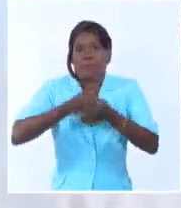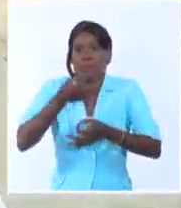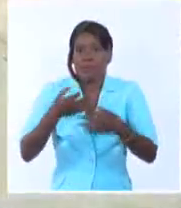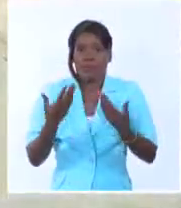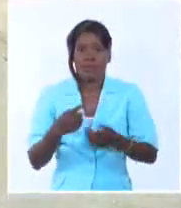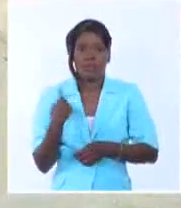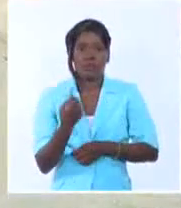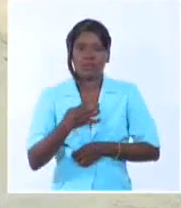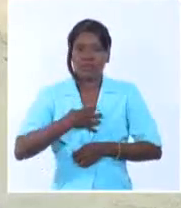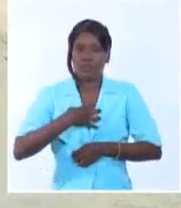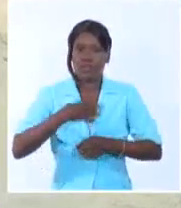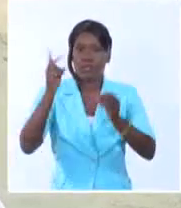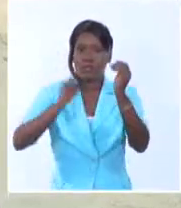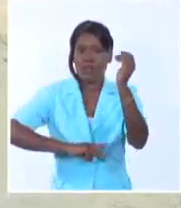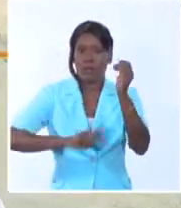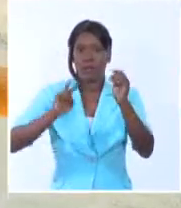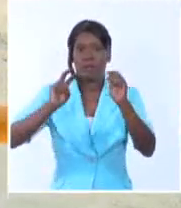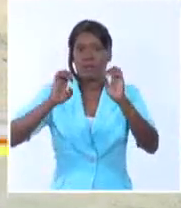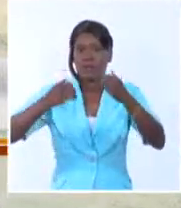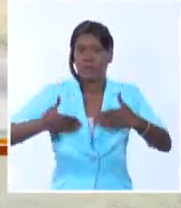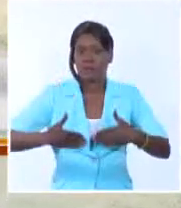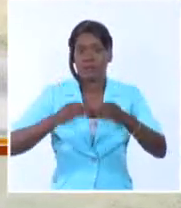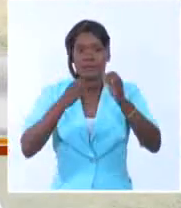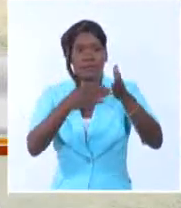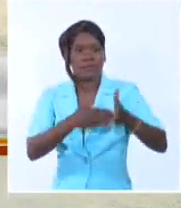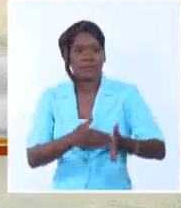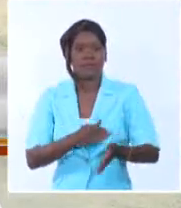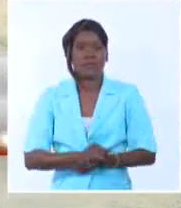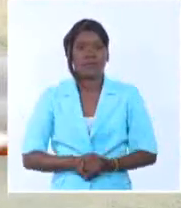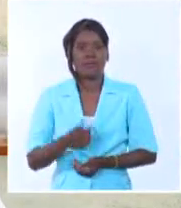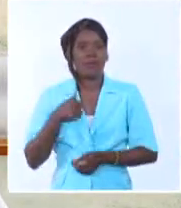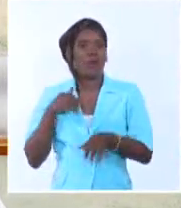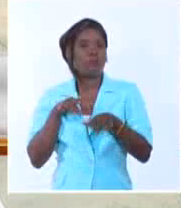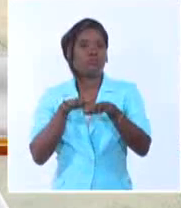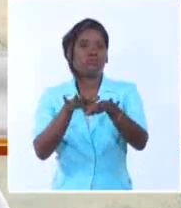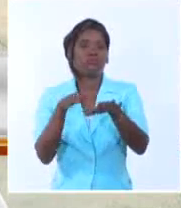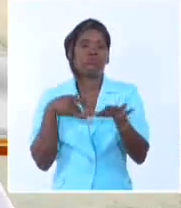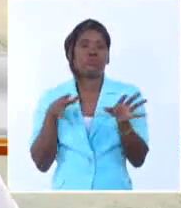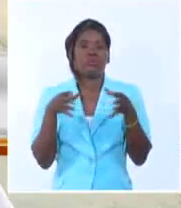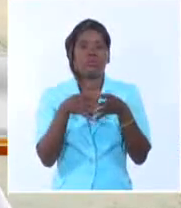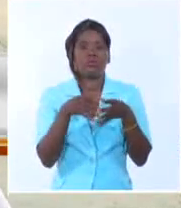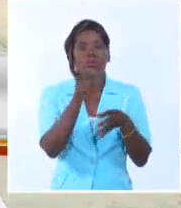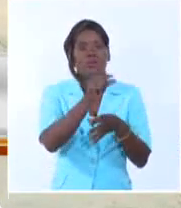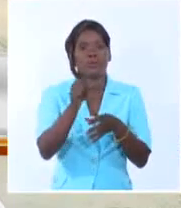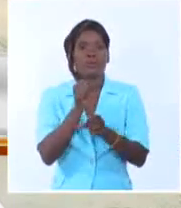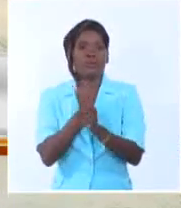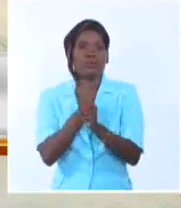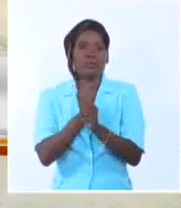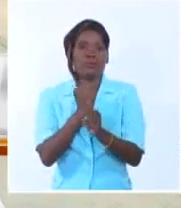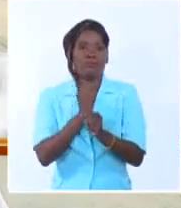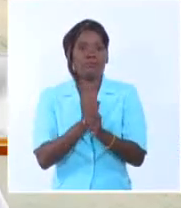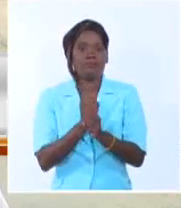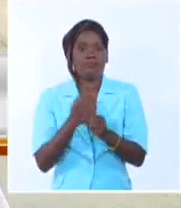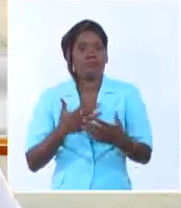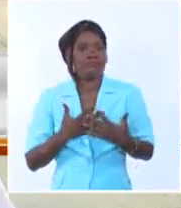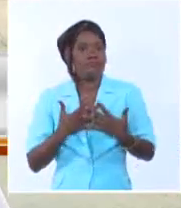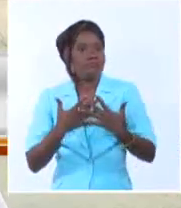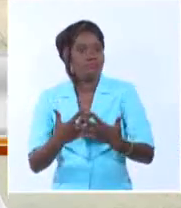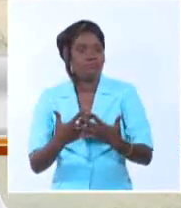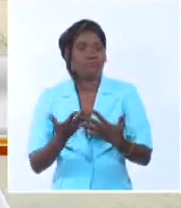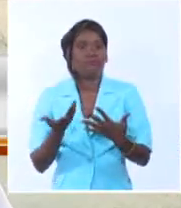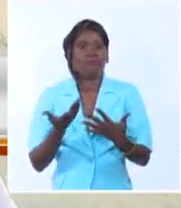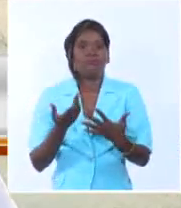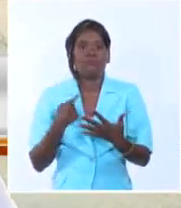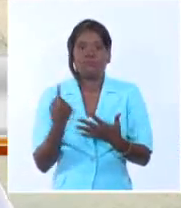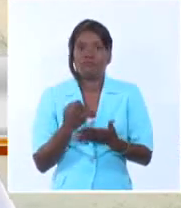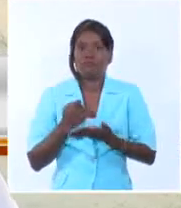que nos formaron. Hoy venimos a desfilar para apoyar a nuestros trabajadores en este día tan especial para ellos, mostrándole nuestro apoyo, el